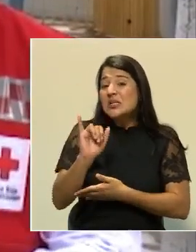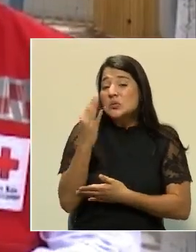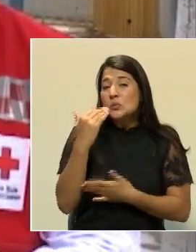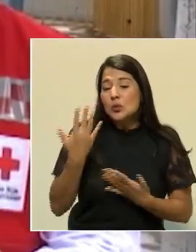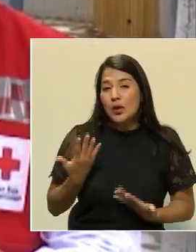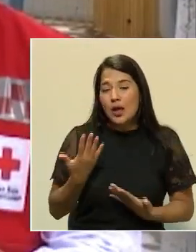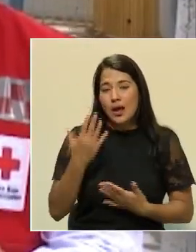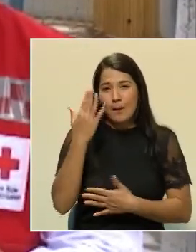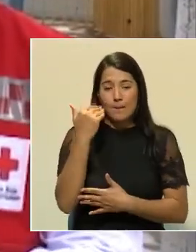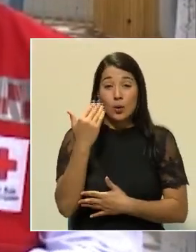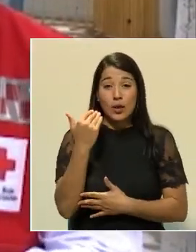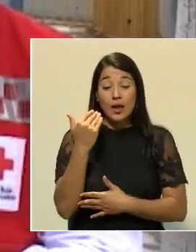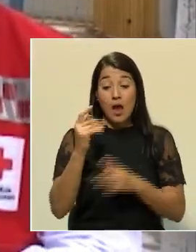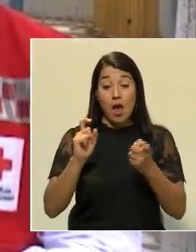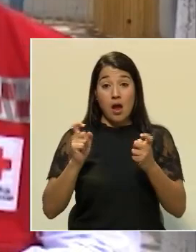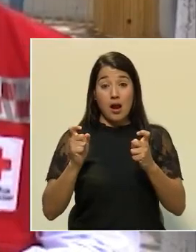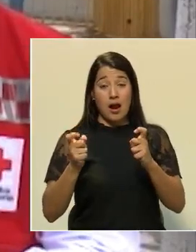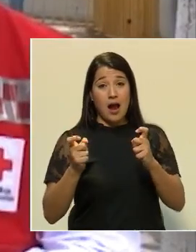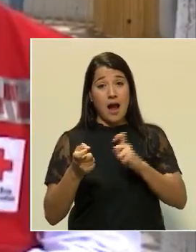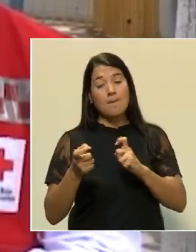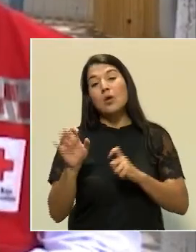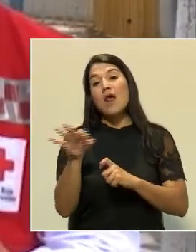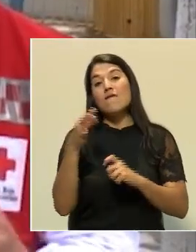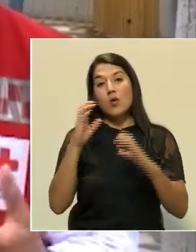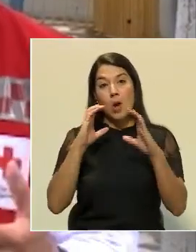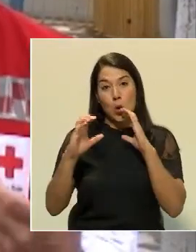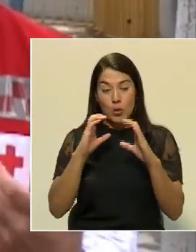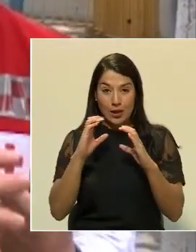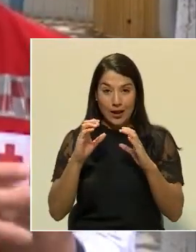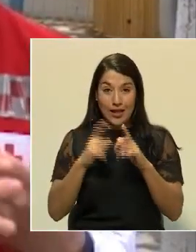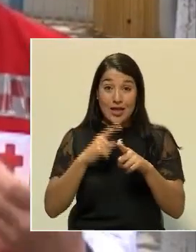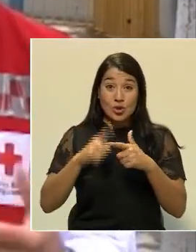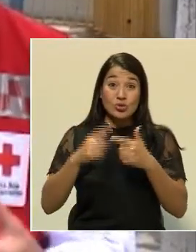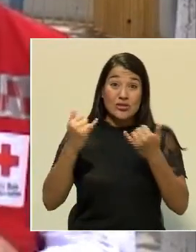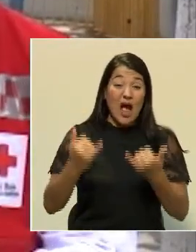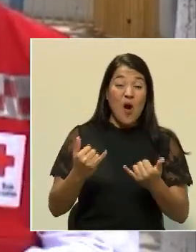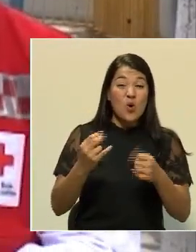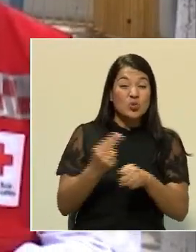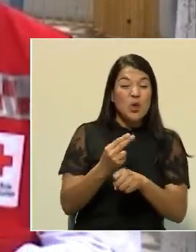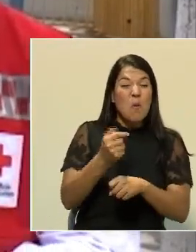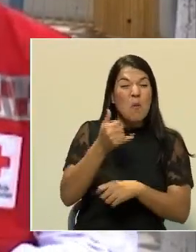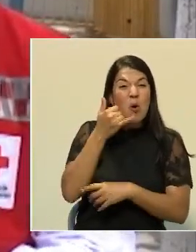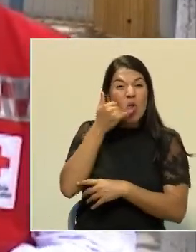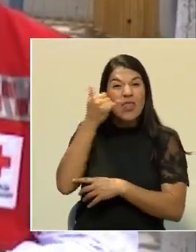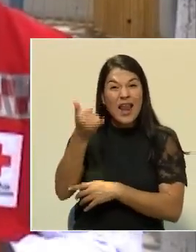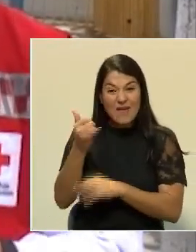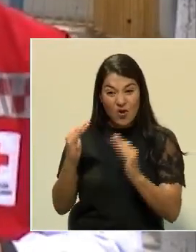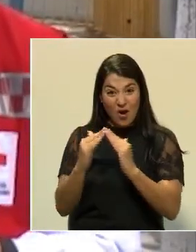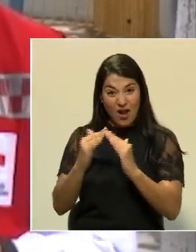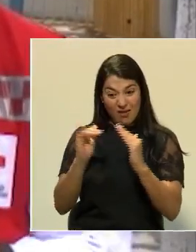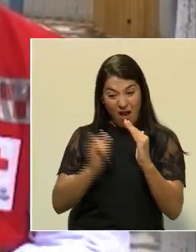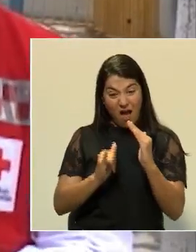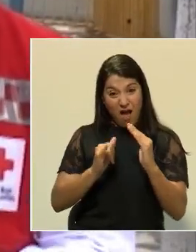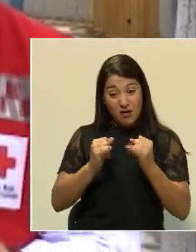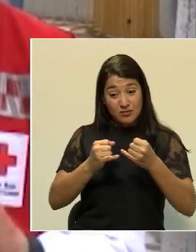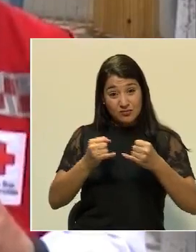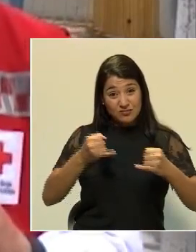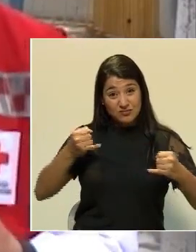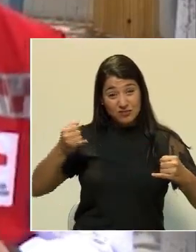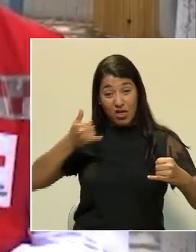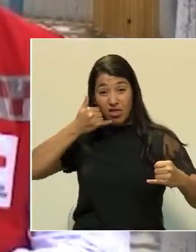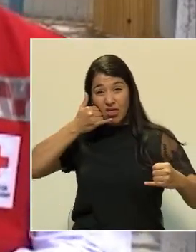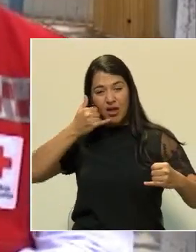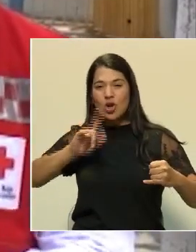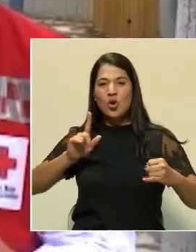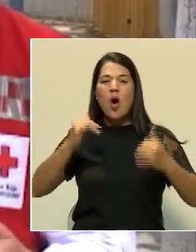debe a que está cambiando la forma de comunicarnos. Entonces ahora nos comunicamos menos por teléfono y más por mensaje, más por internet,